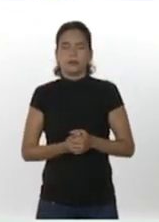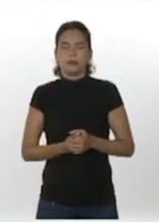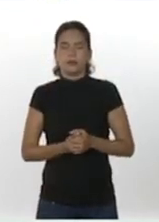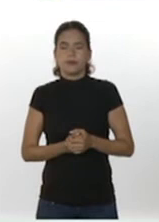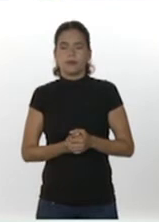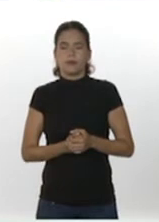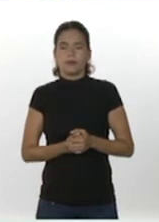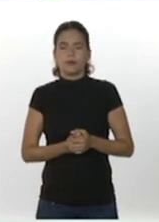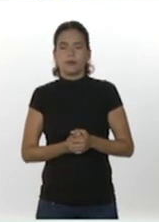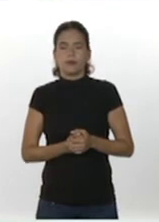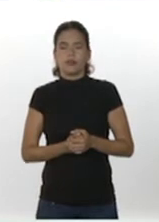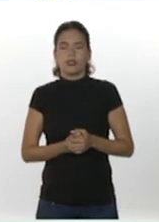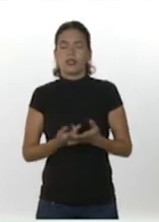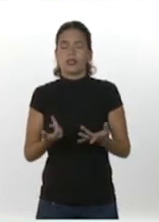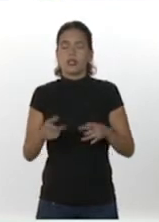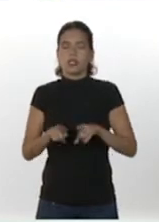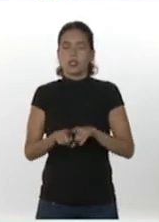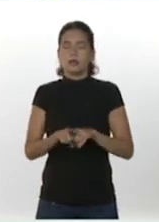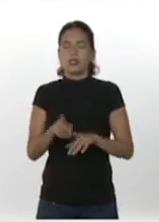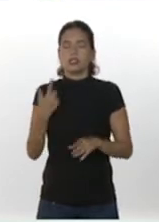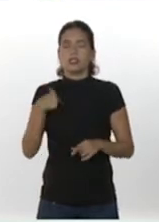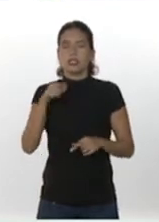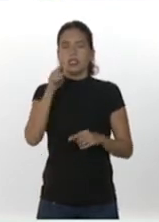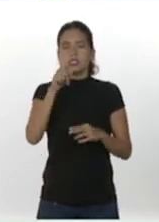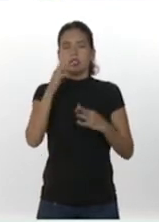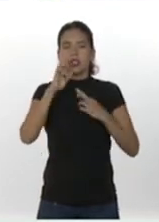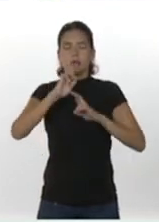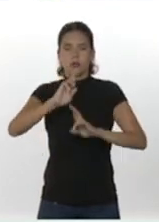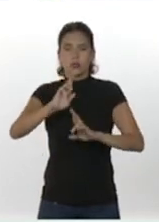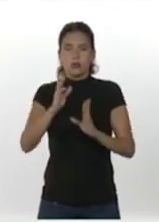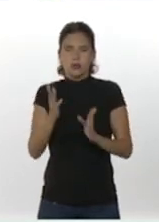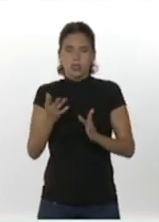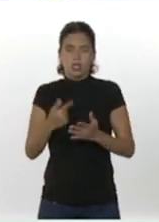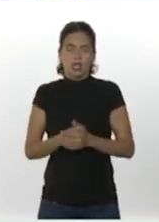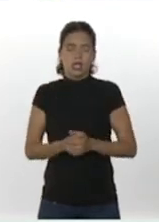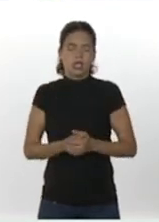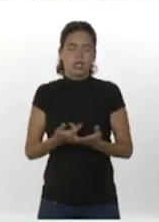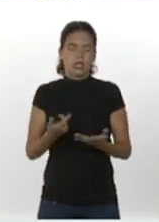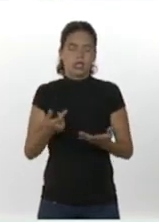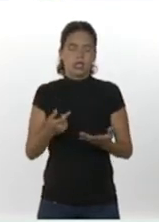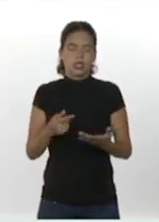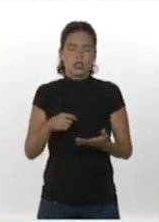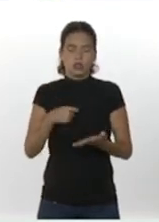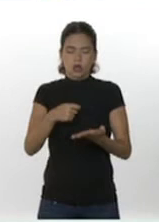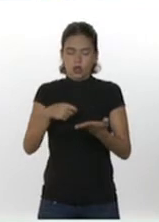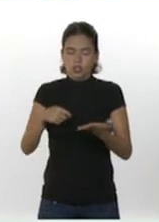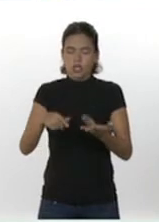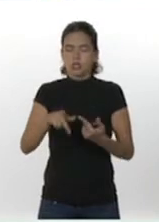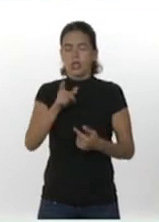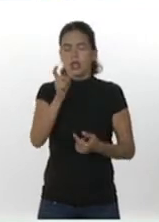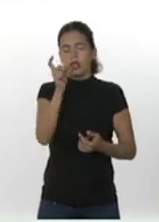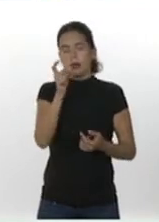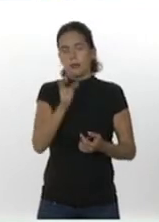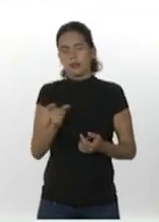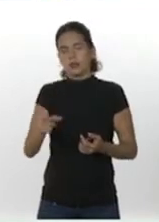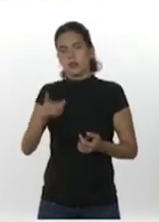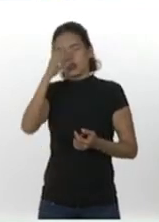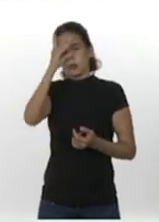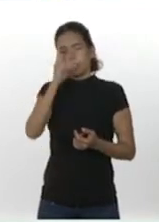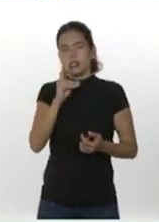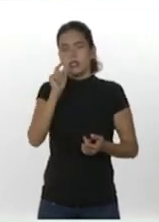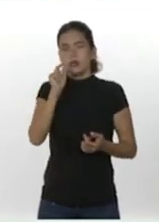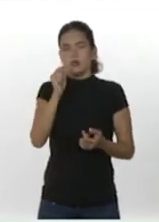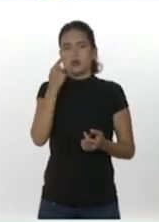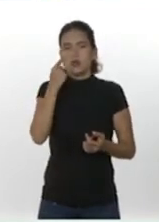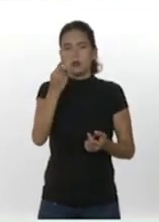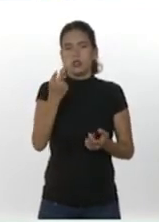establecido, que además tienen esa responsabilidad de contratar a población con necesidades educativas especiales y o con discapacidad desde el punto de vista